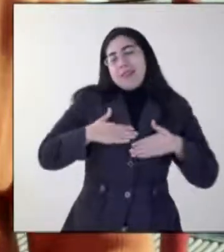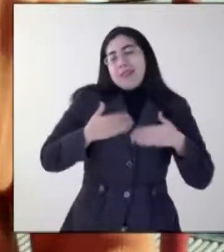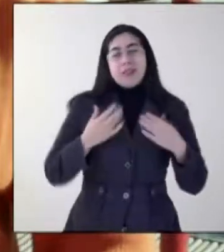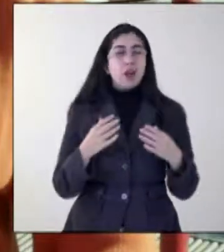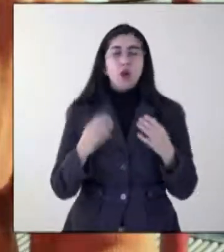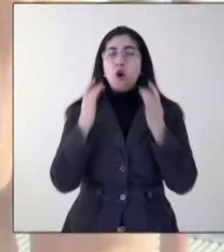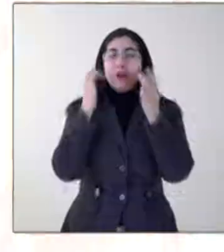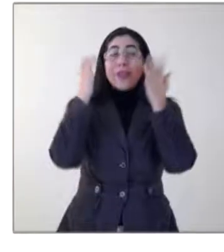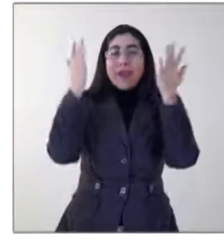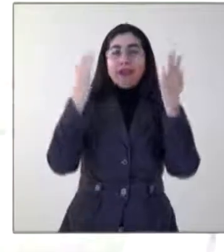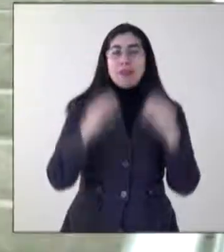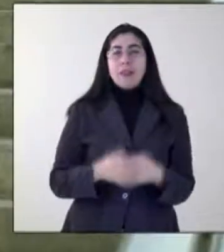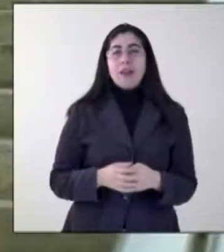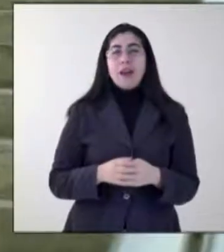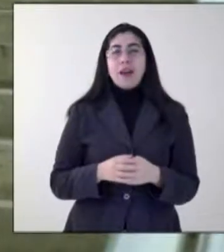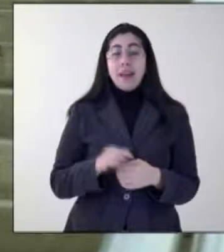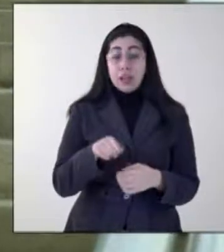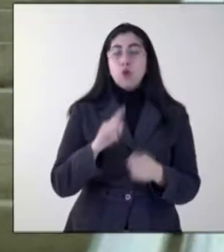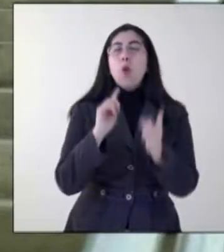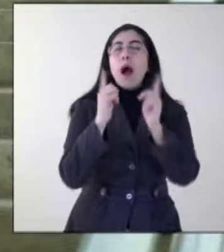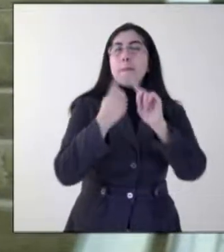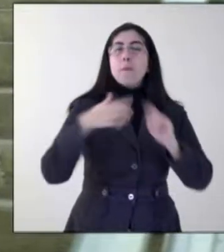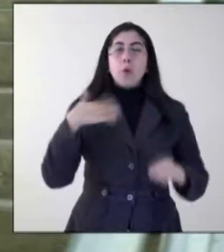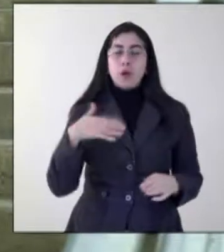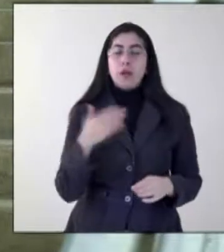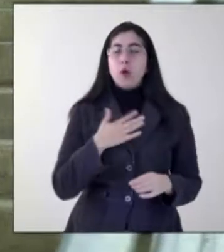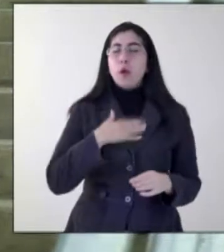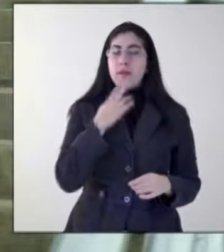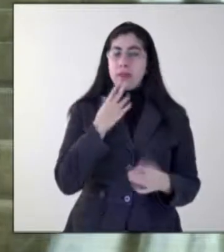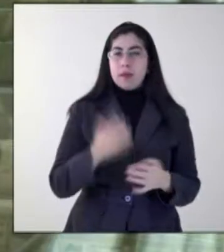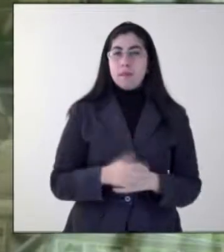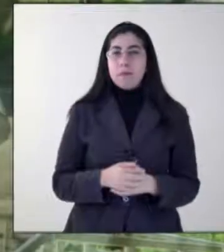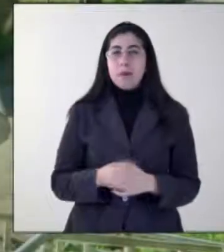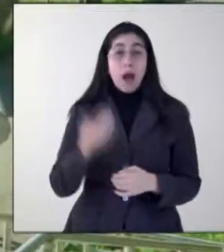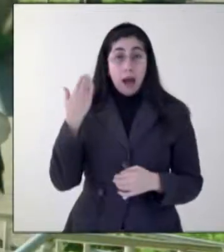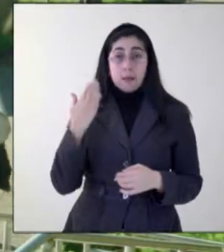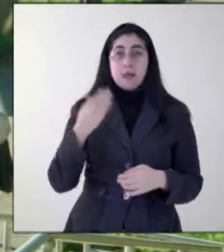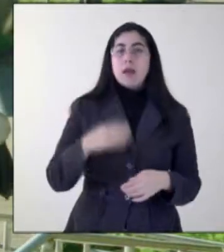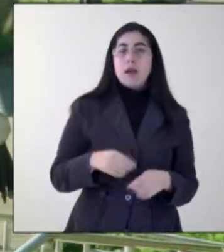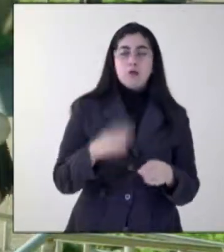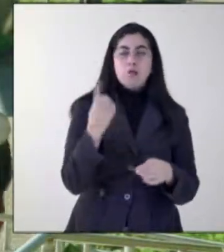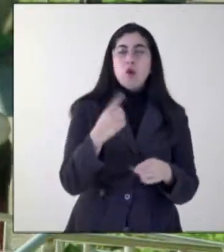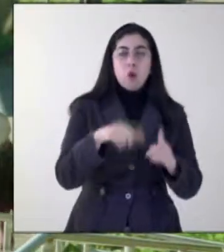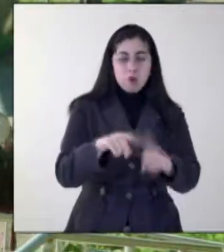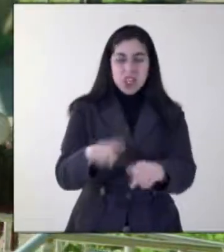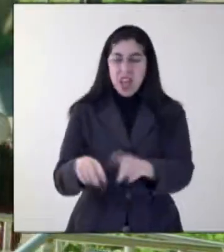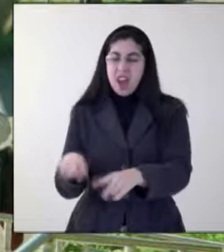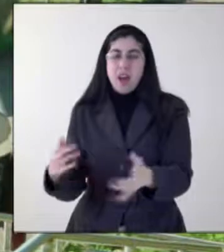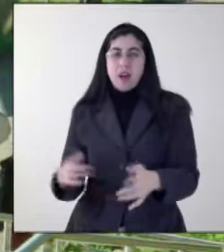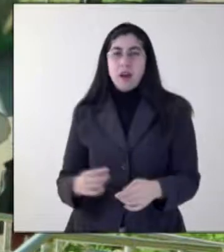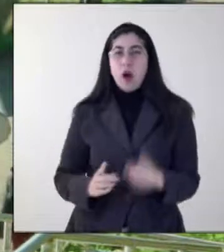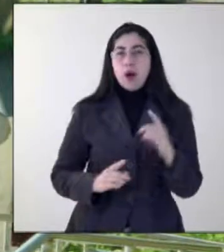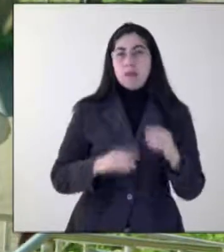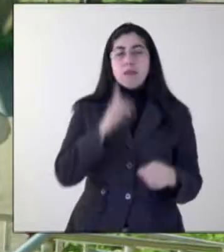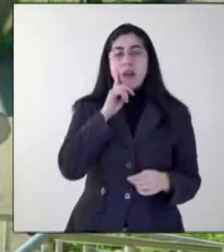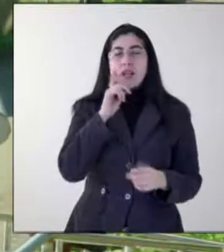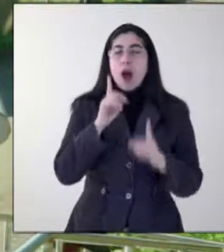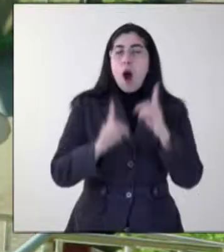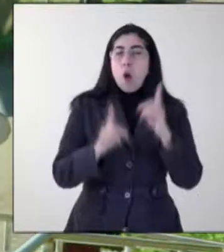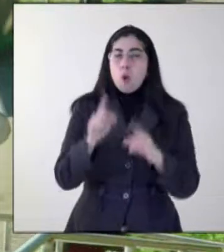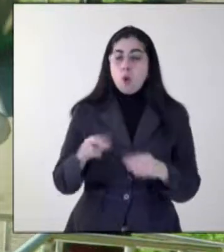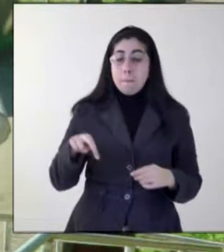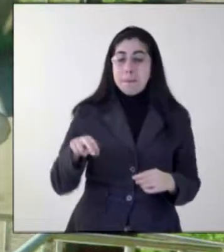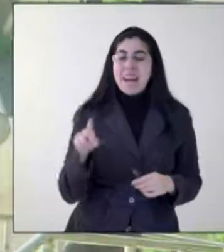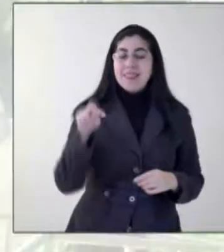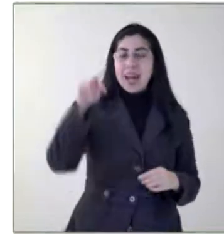un cambio esencial aquí en el barrio. Era pura tierra, con algunos peldaños nomás de cemento,